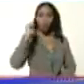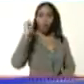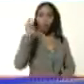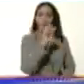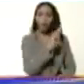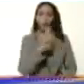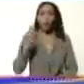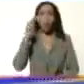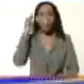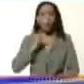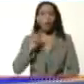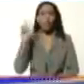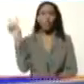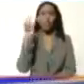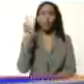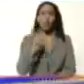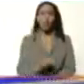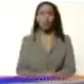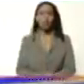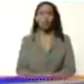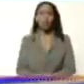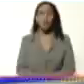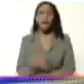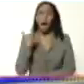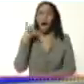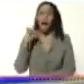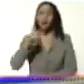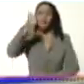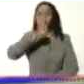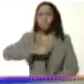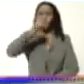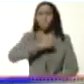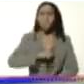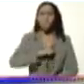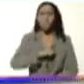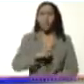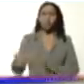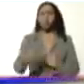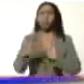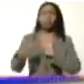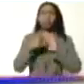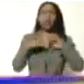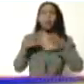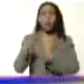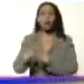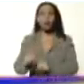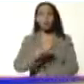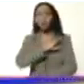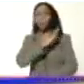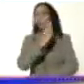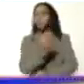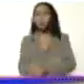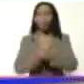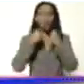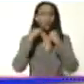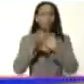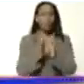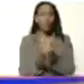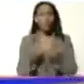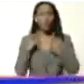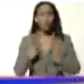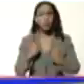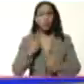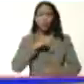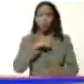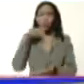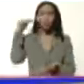República Bolivariana de Venezuela habiendo resistido los embates del imperio más poderoso del mundo y estando aquí de pie